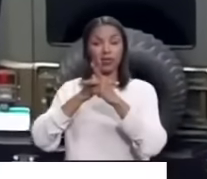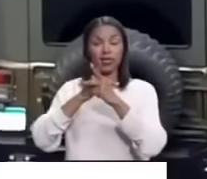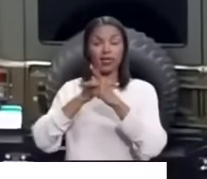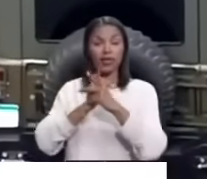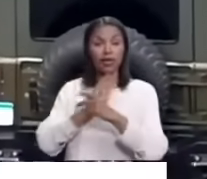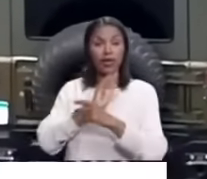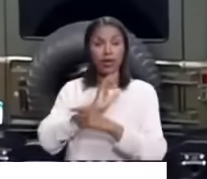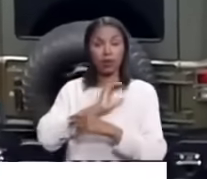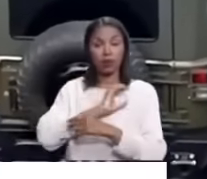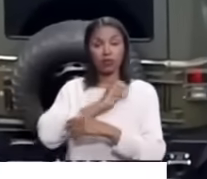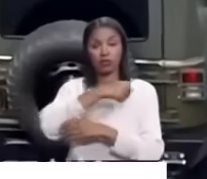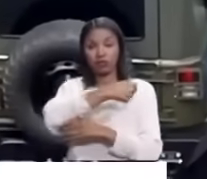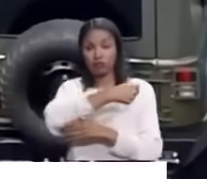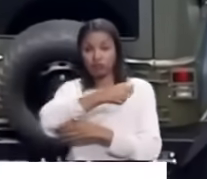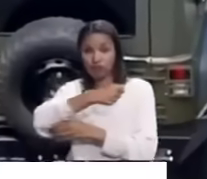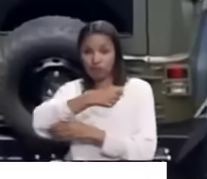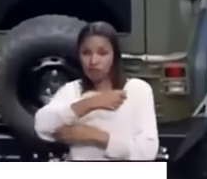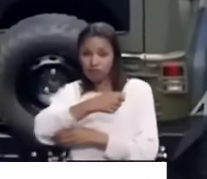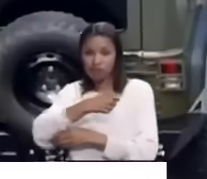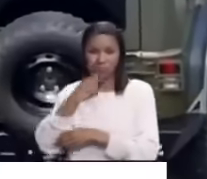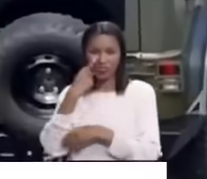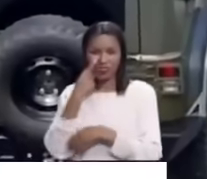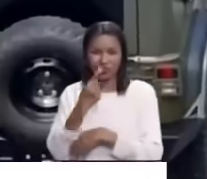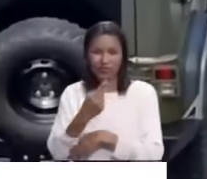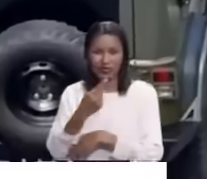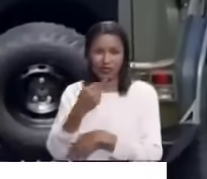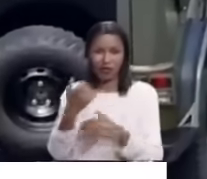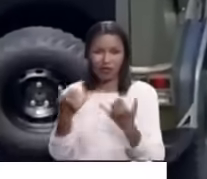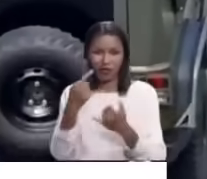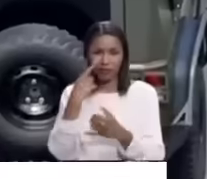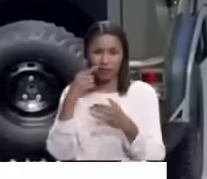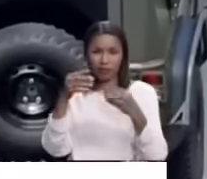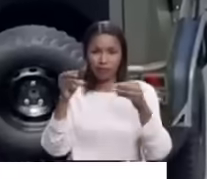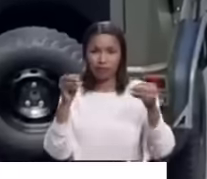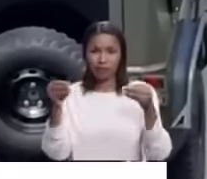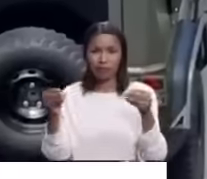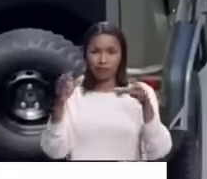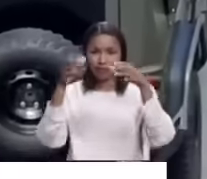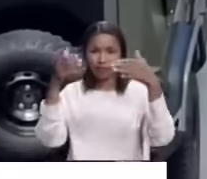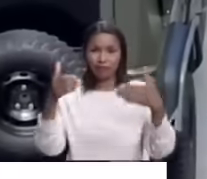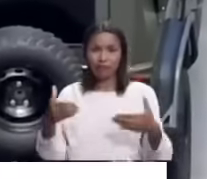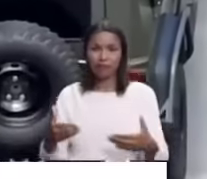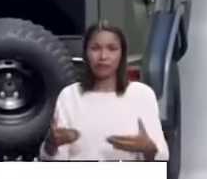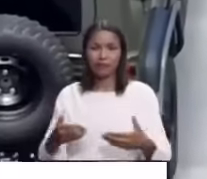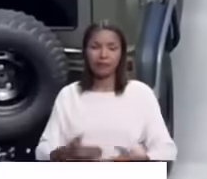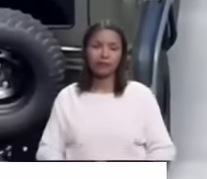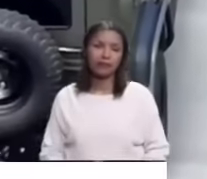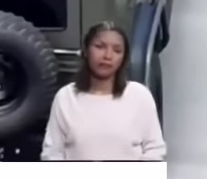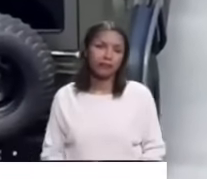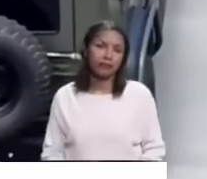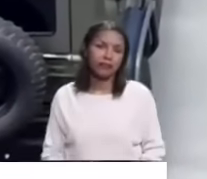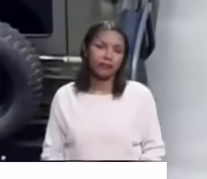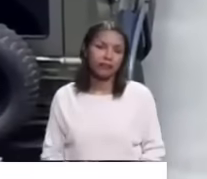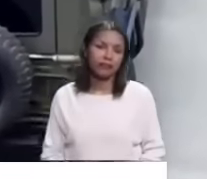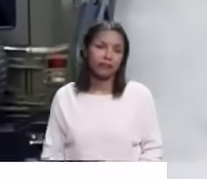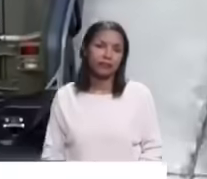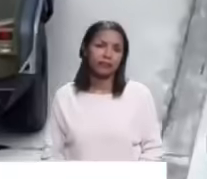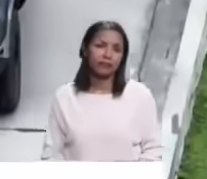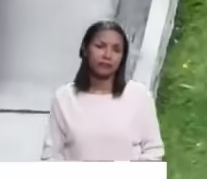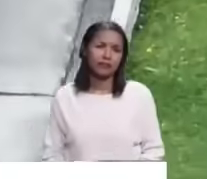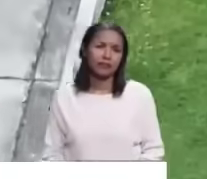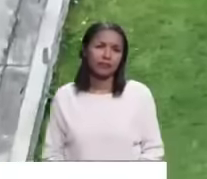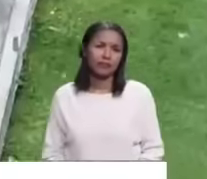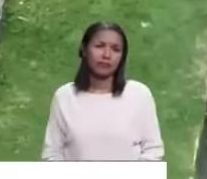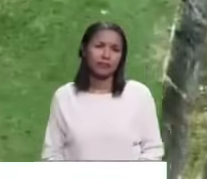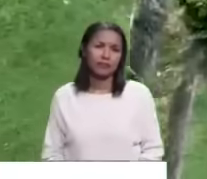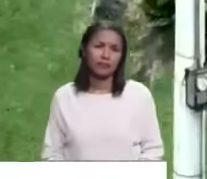unidades frente a la acción policial que van a estar tomando. No se ha en ningún momento retirado